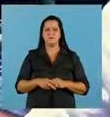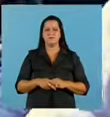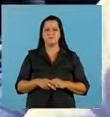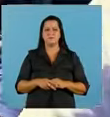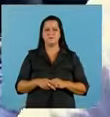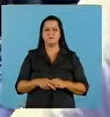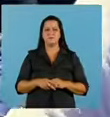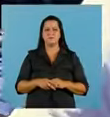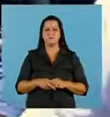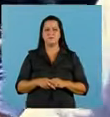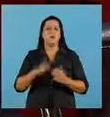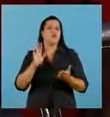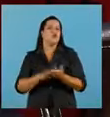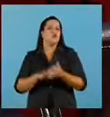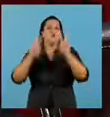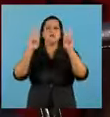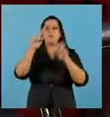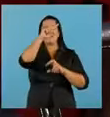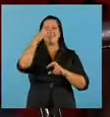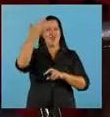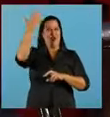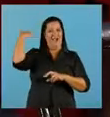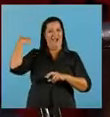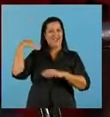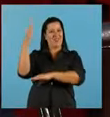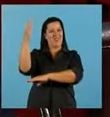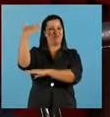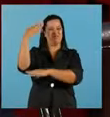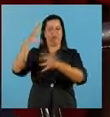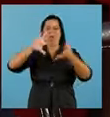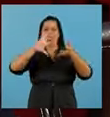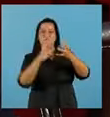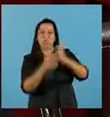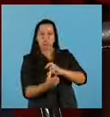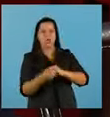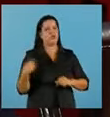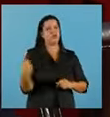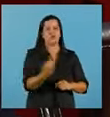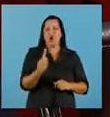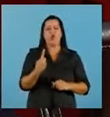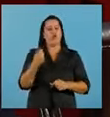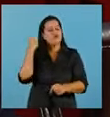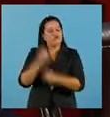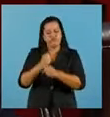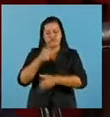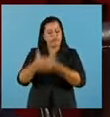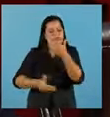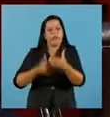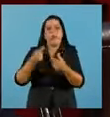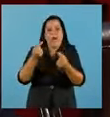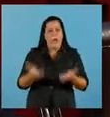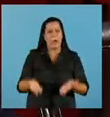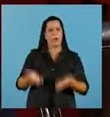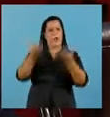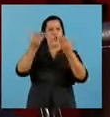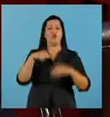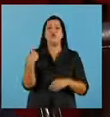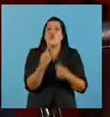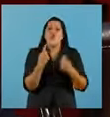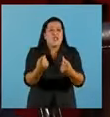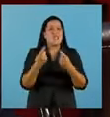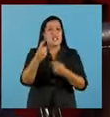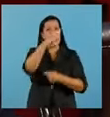Sobre aquel estado deteriorado del que les hablé al iniciar estas palabras, vamos a actuar para volver a ponerlo en valor. Necesitamos